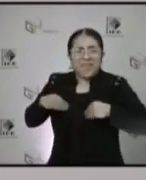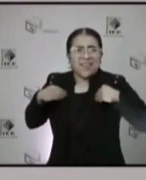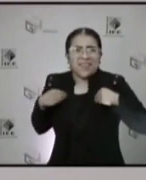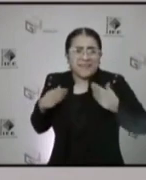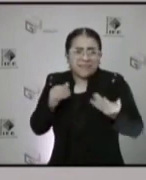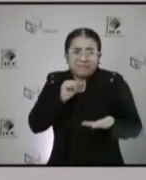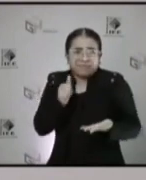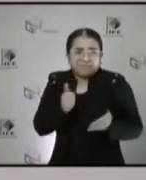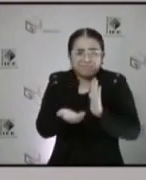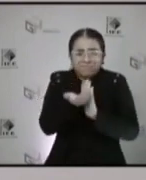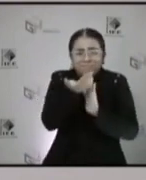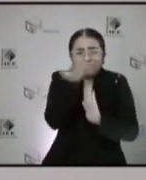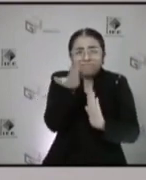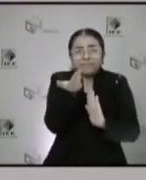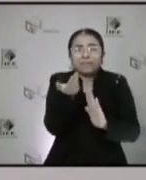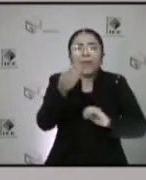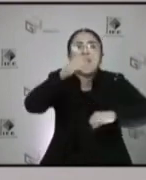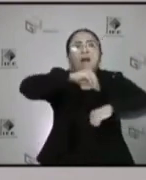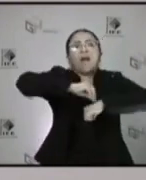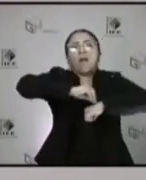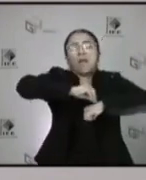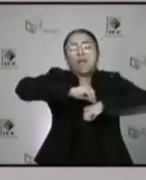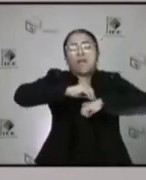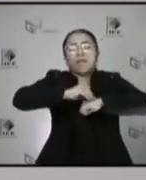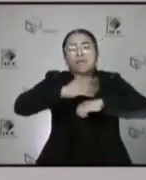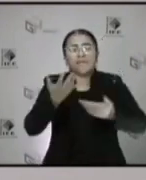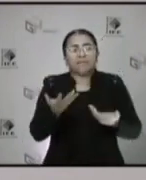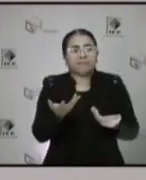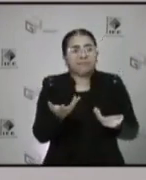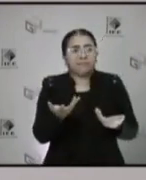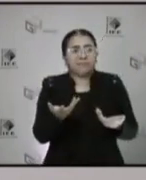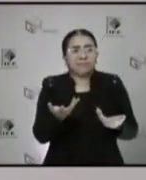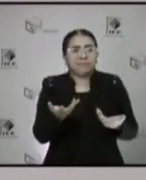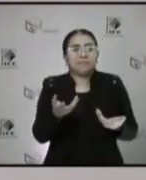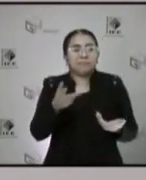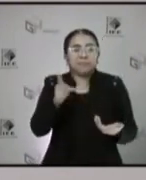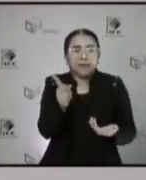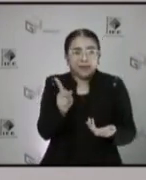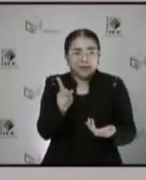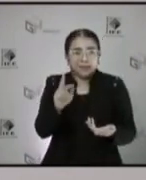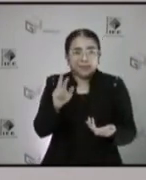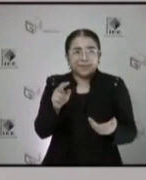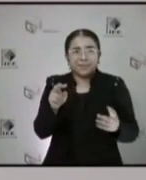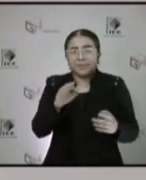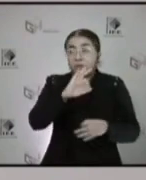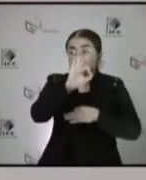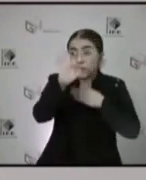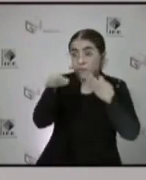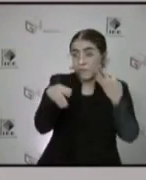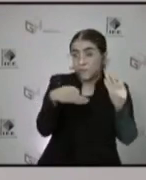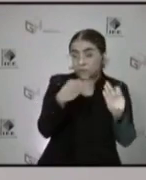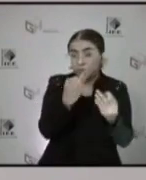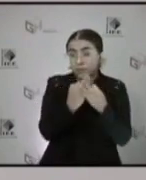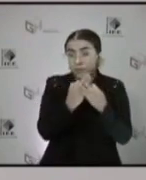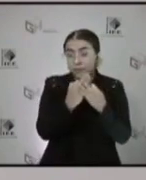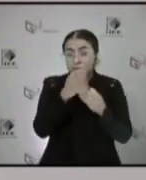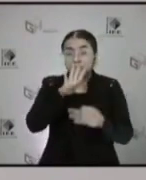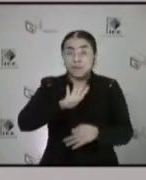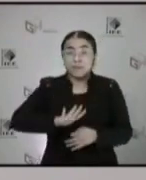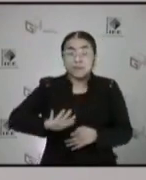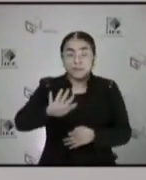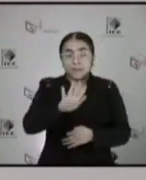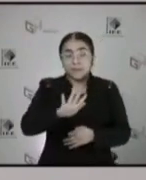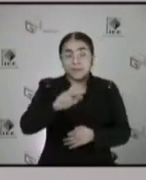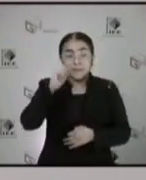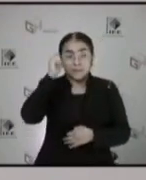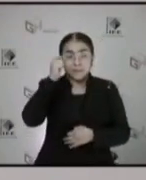correcto, autoponderarse, pero finalmente todos en el servicio público